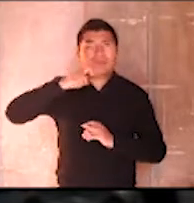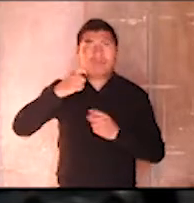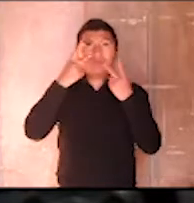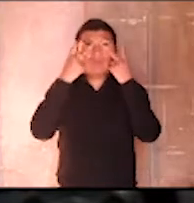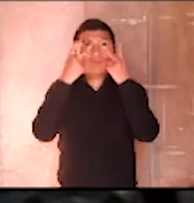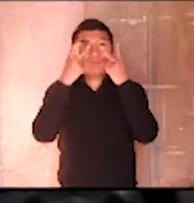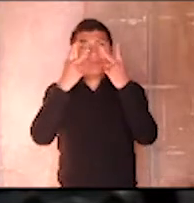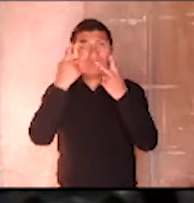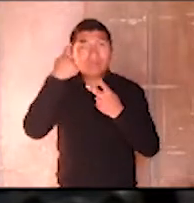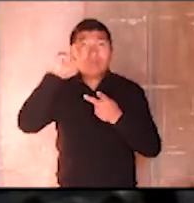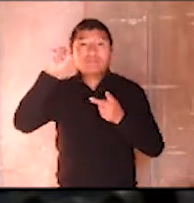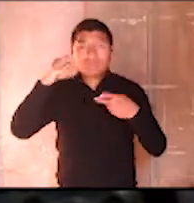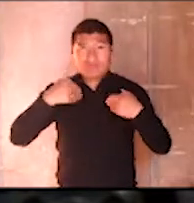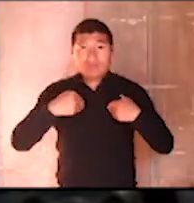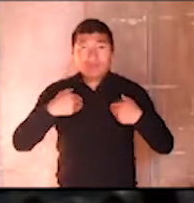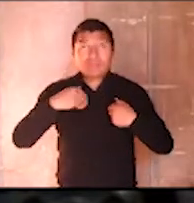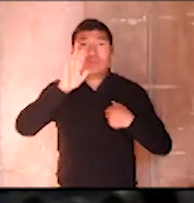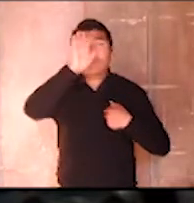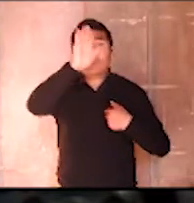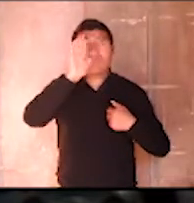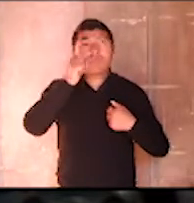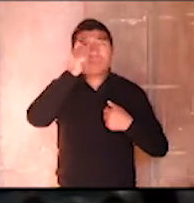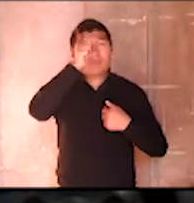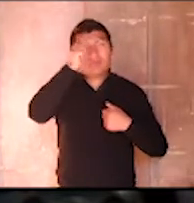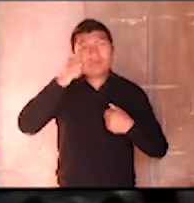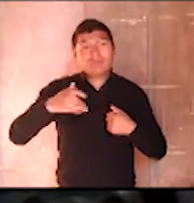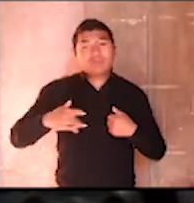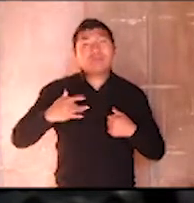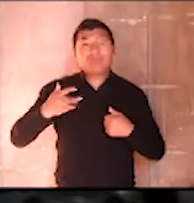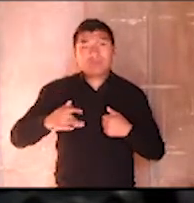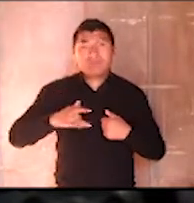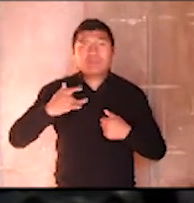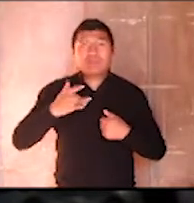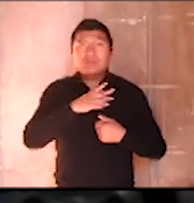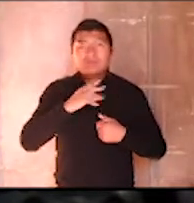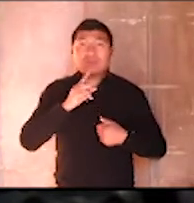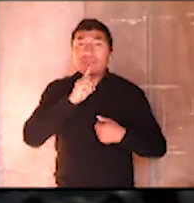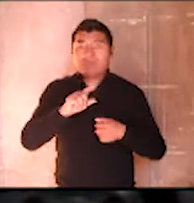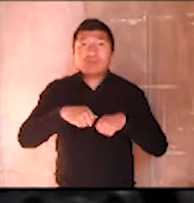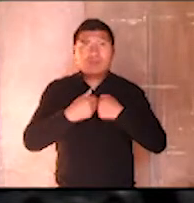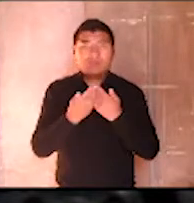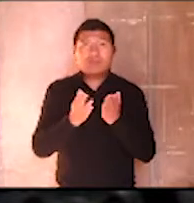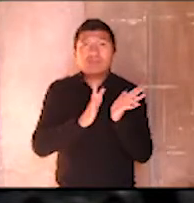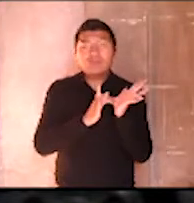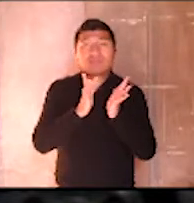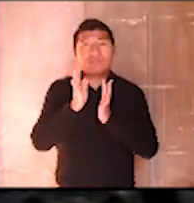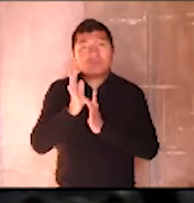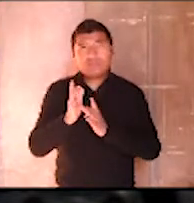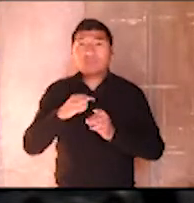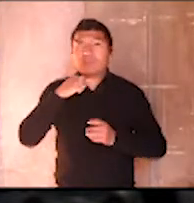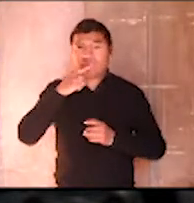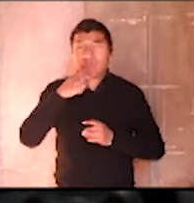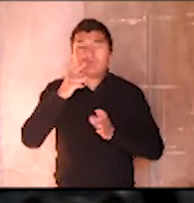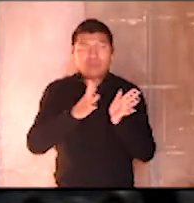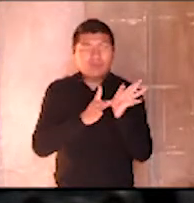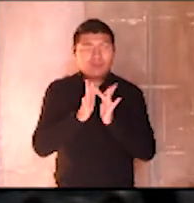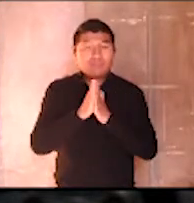mirar para tener sus mismos sentimientos y ser como Jesús nos dice en el